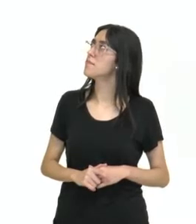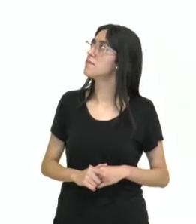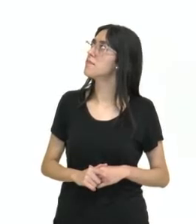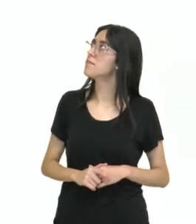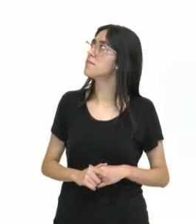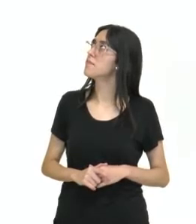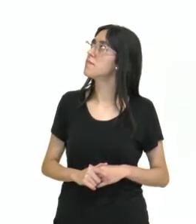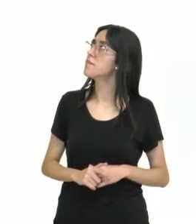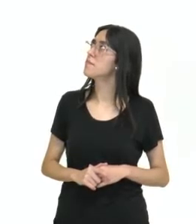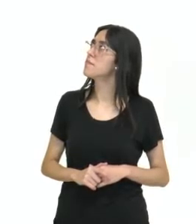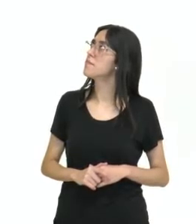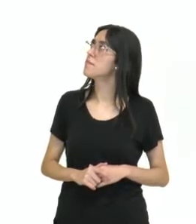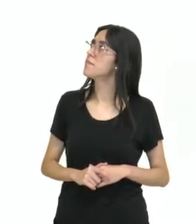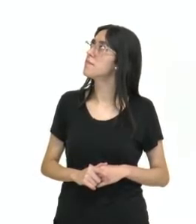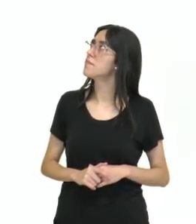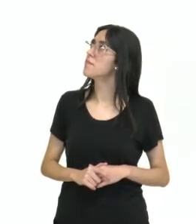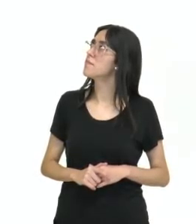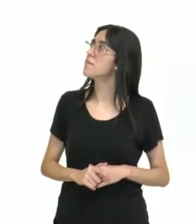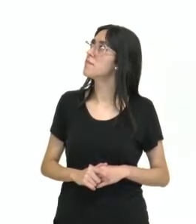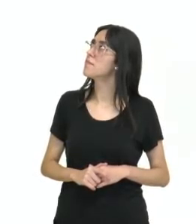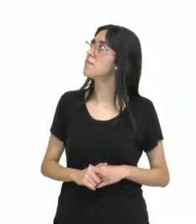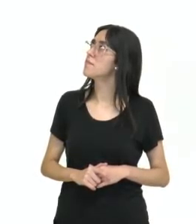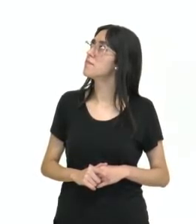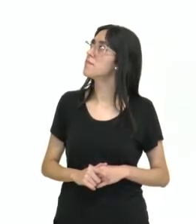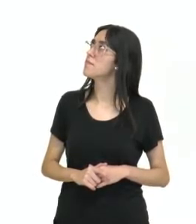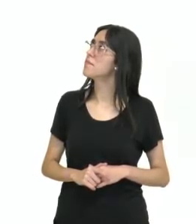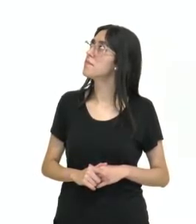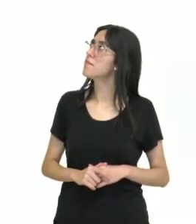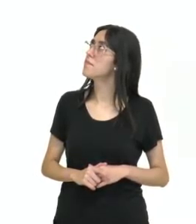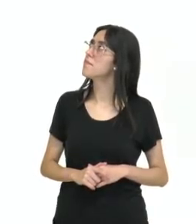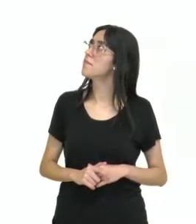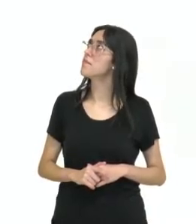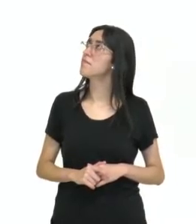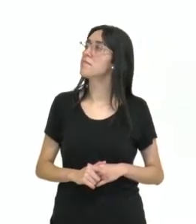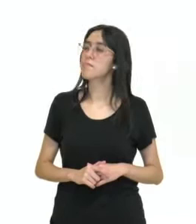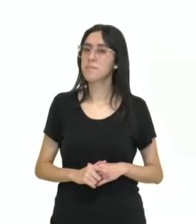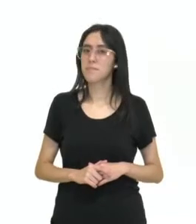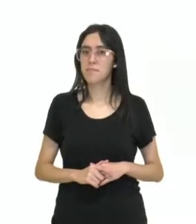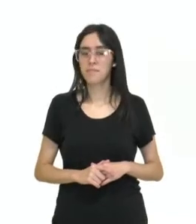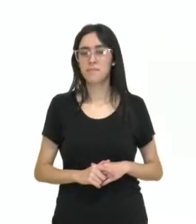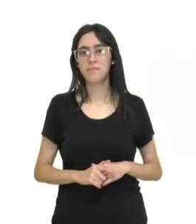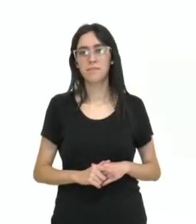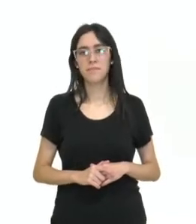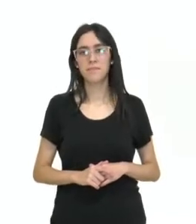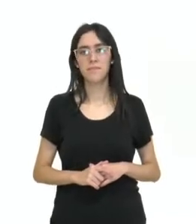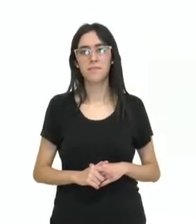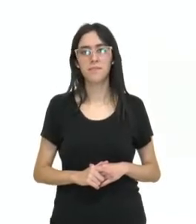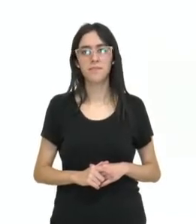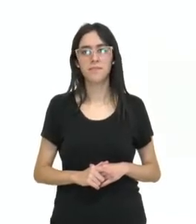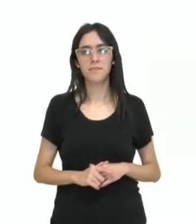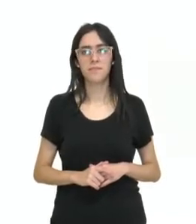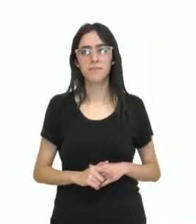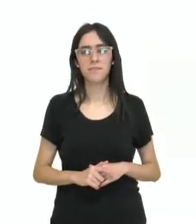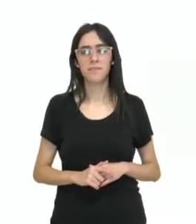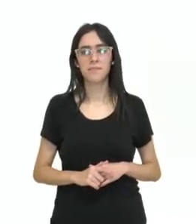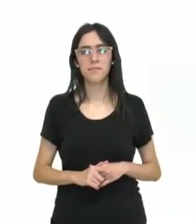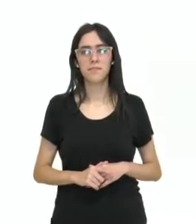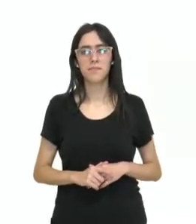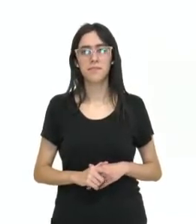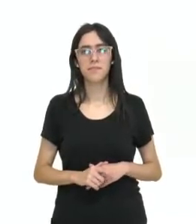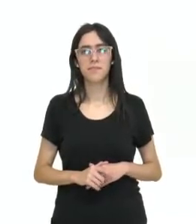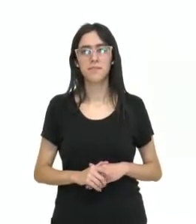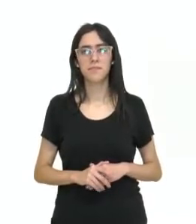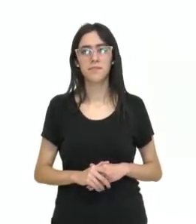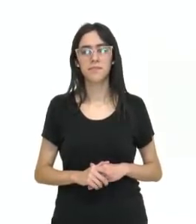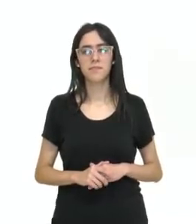un reciente informe del Instituto de Turismo de España, Frontour, recogió que entre enero y julio de